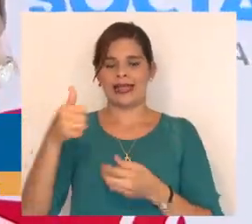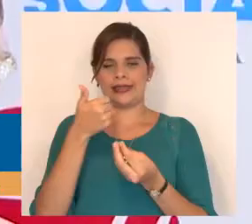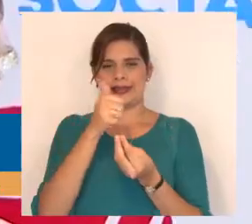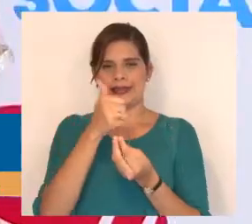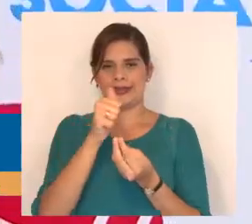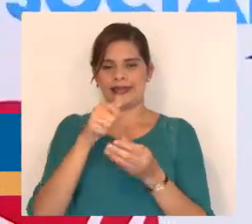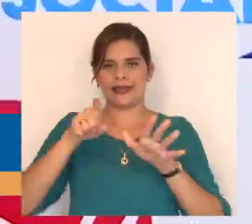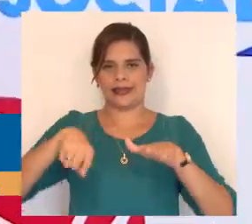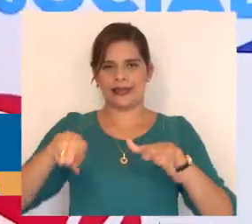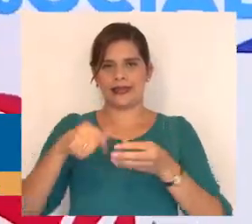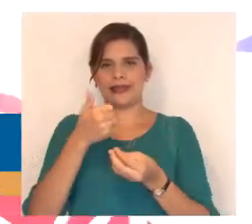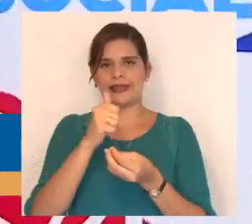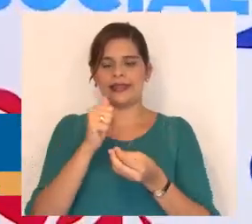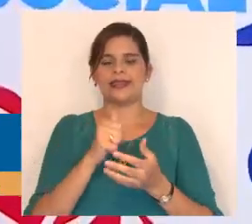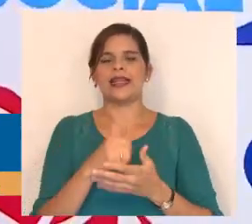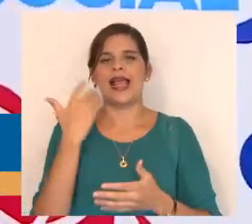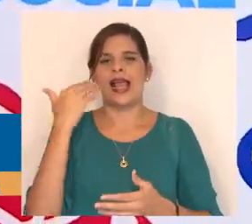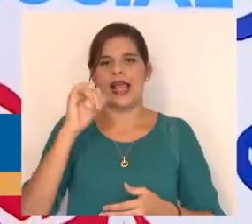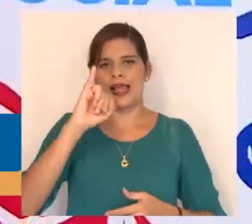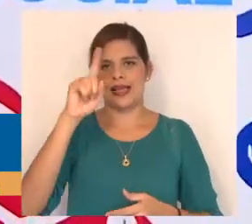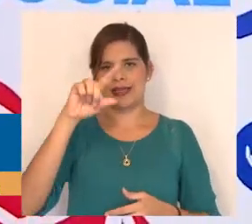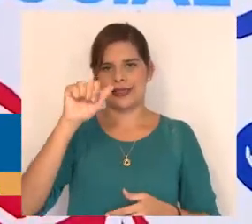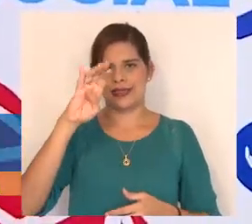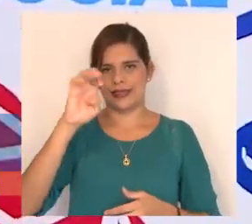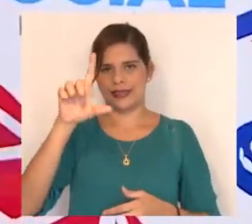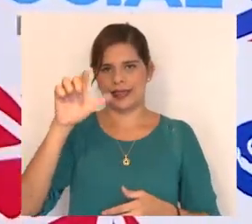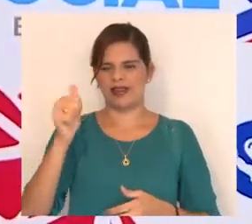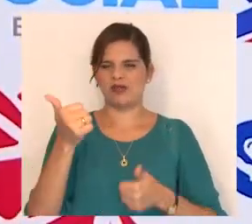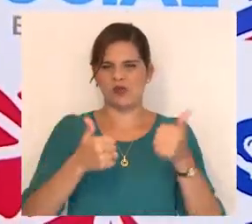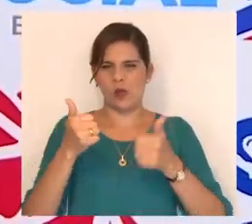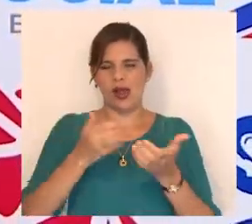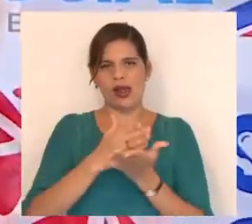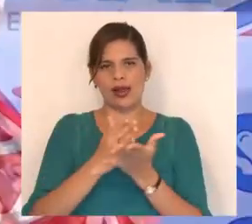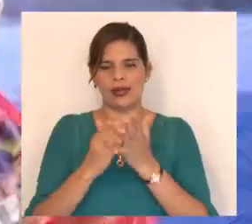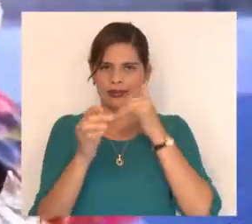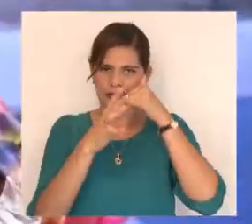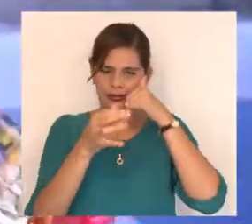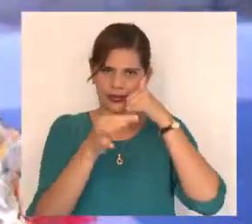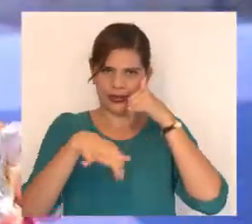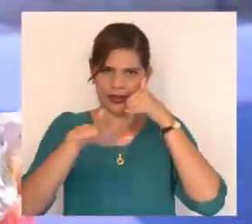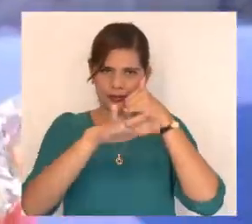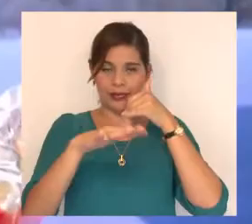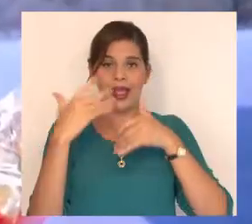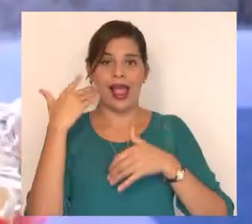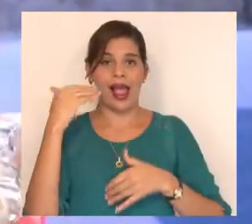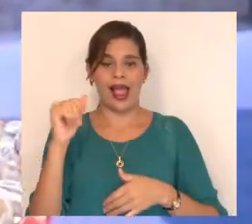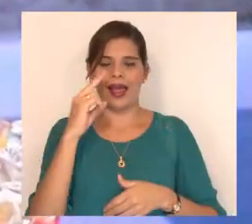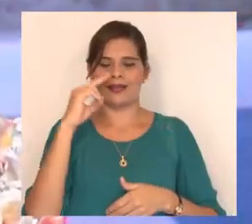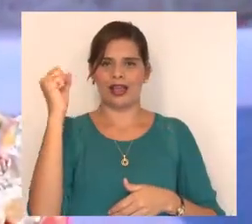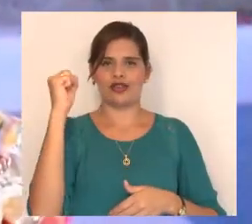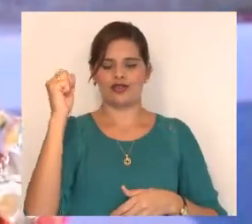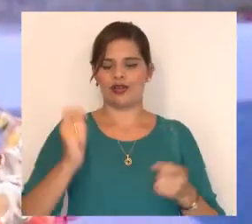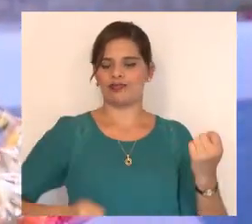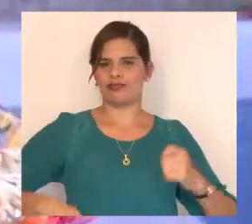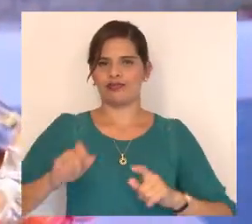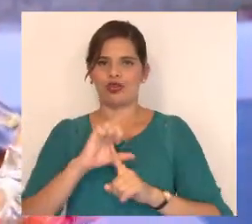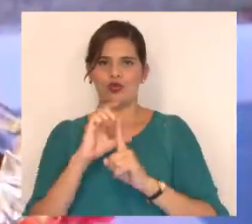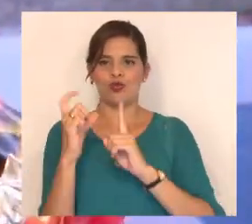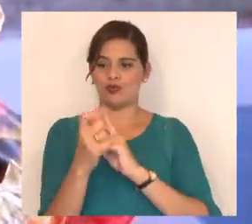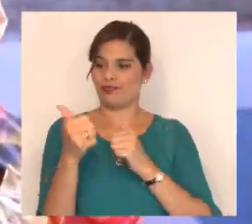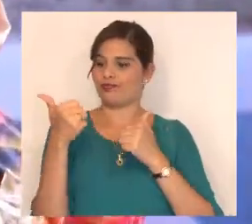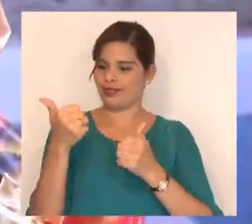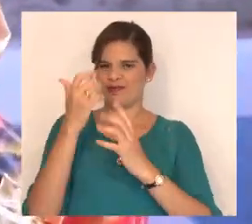de Ingeniería Ambiental y Sanitaria Isabela Margarita Vargas Mozo, nueva reina nacional del folclore, por su compromiso en la